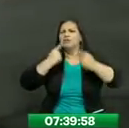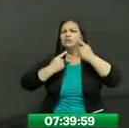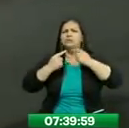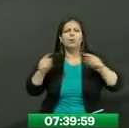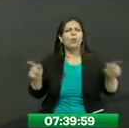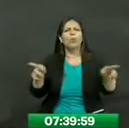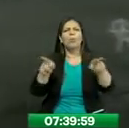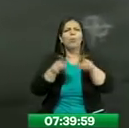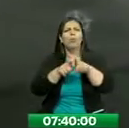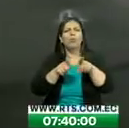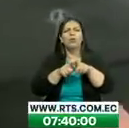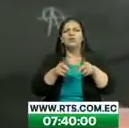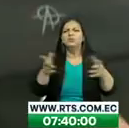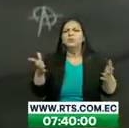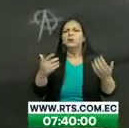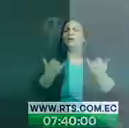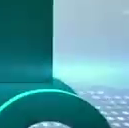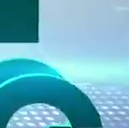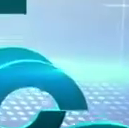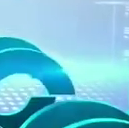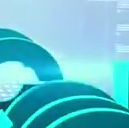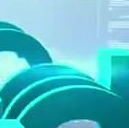informó Adriana Rojas.